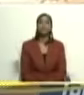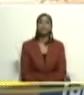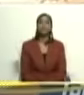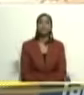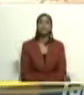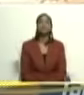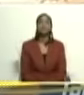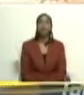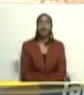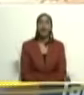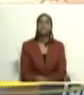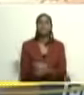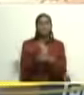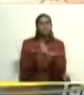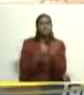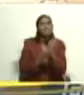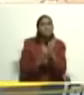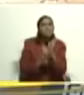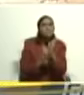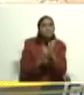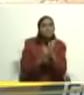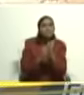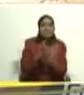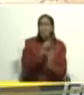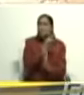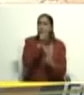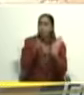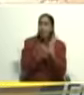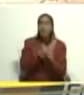la recuperación integral de la